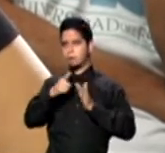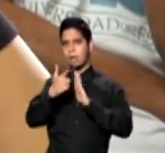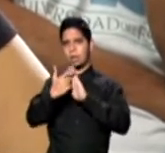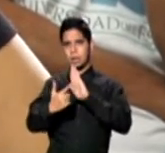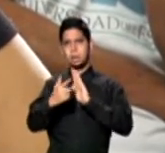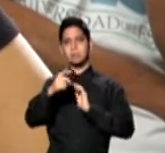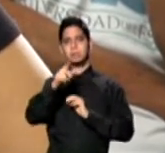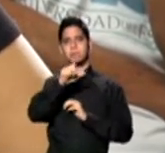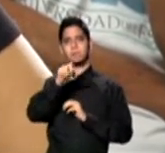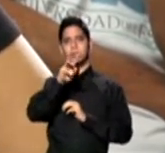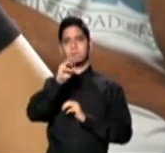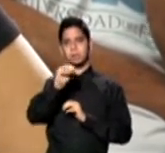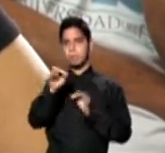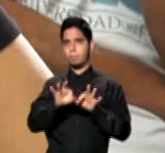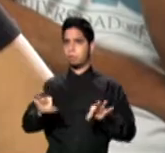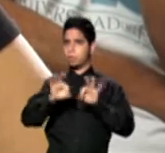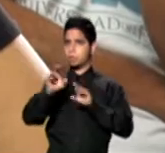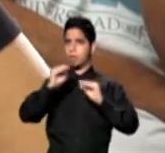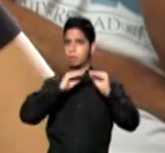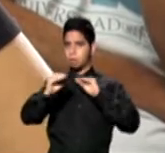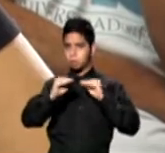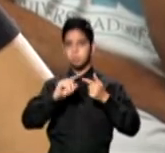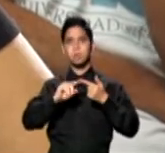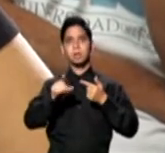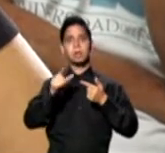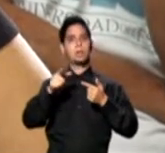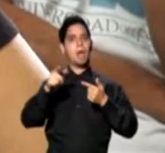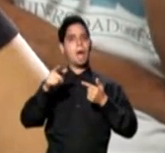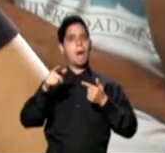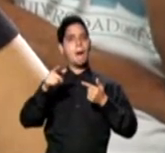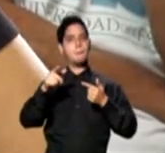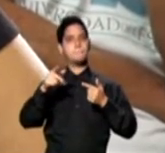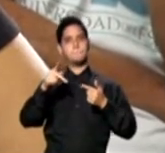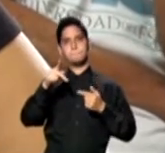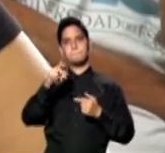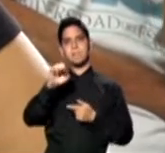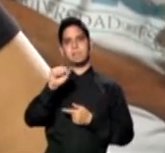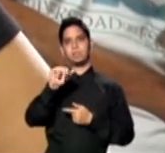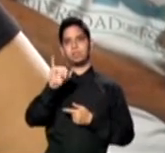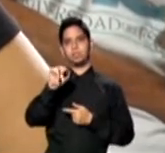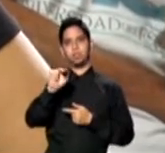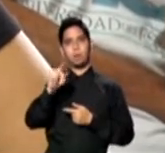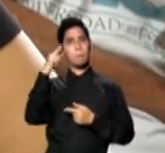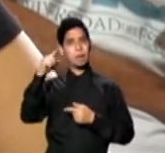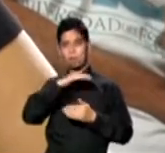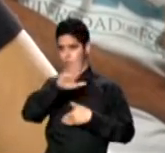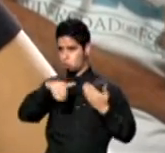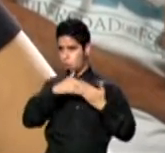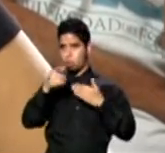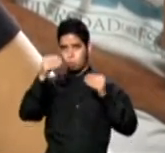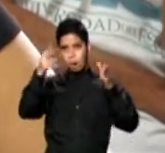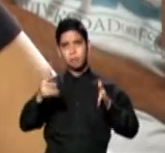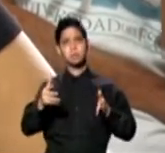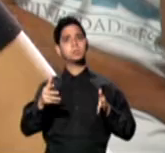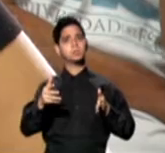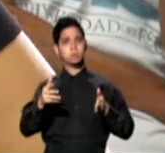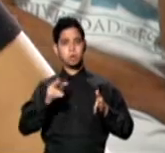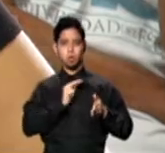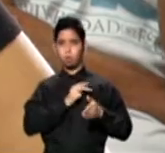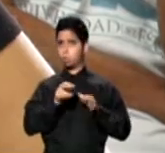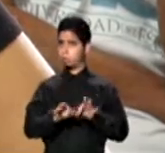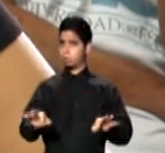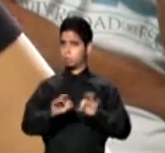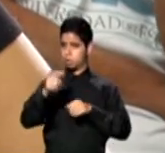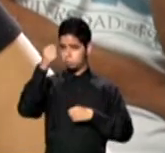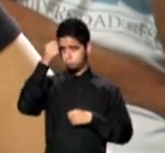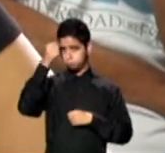hay que derogarla. La pensión debe ser vitalicia para todos los maestros activos y jubilados, y nosotros tenemos que defender lo que